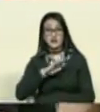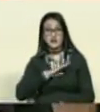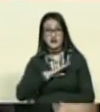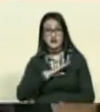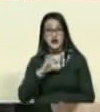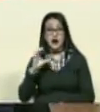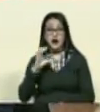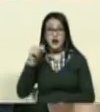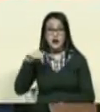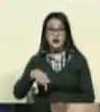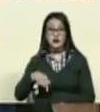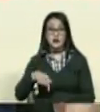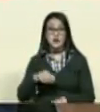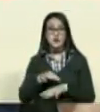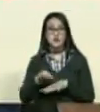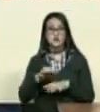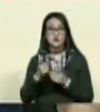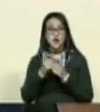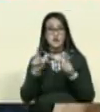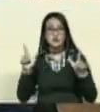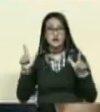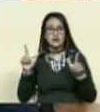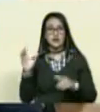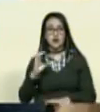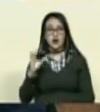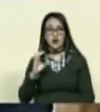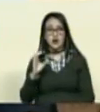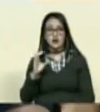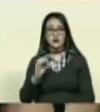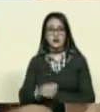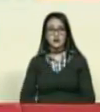la capital, municipio Libertador, Caracas.